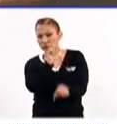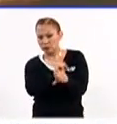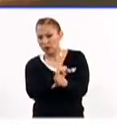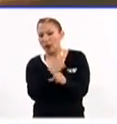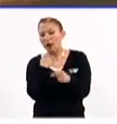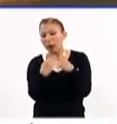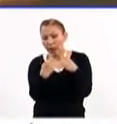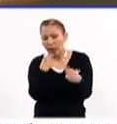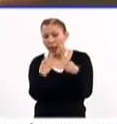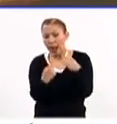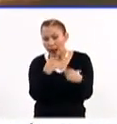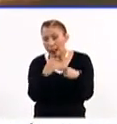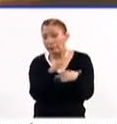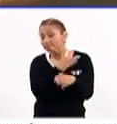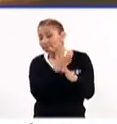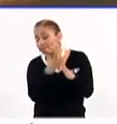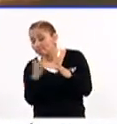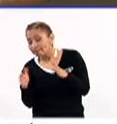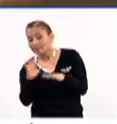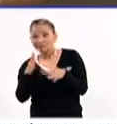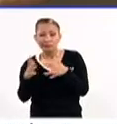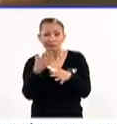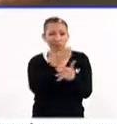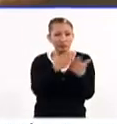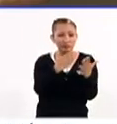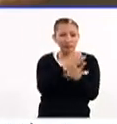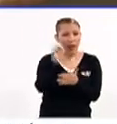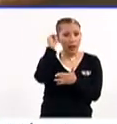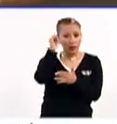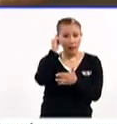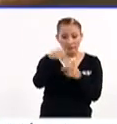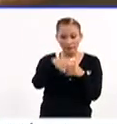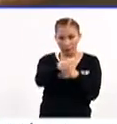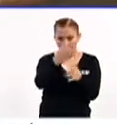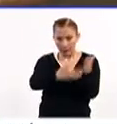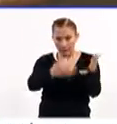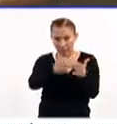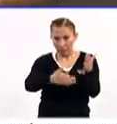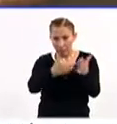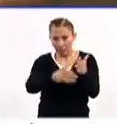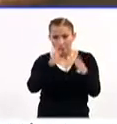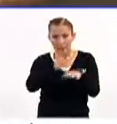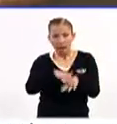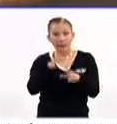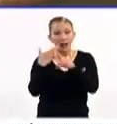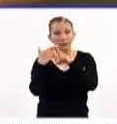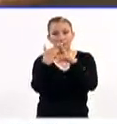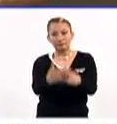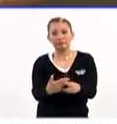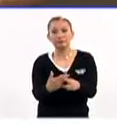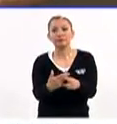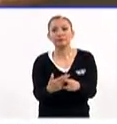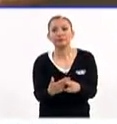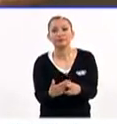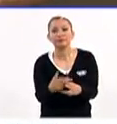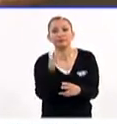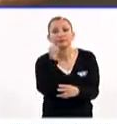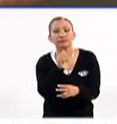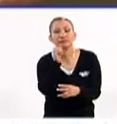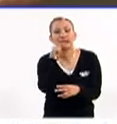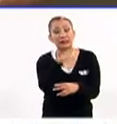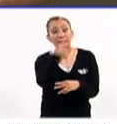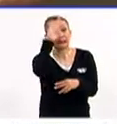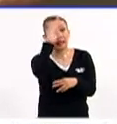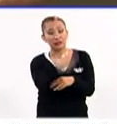semanas todavía, y al cabo del cual, por ahí de mediados de abril, todavía faltan unos días para que se cumpla el aniversario, finalmente